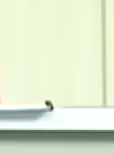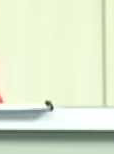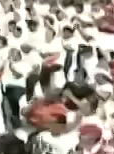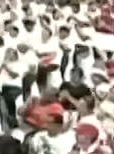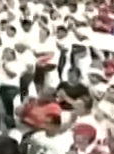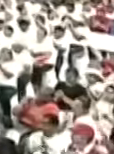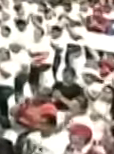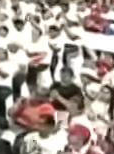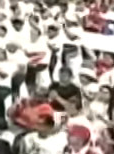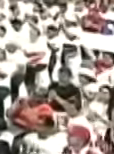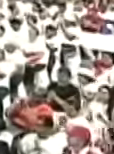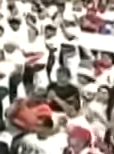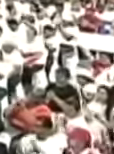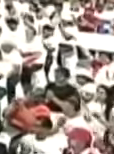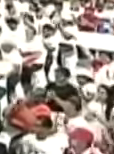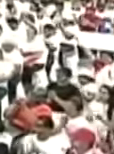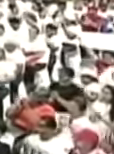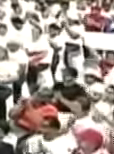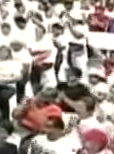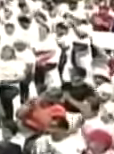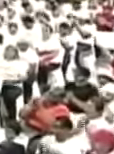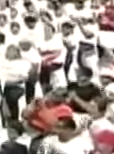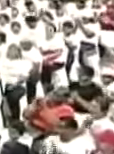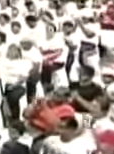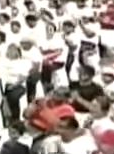tan hermoso, tan expandido.